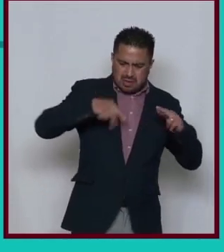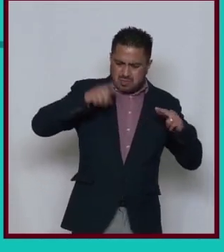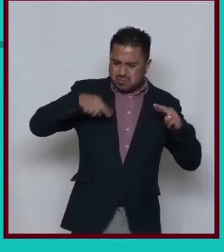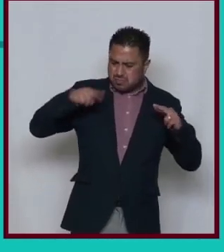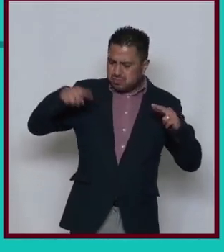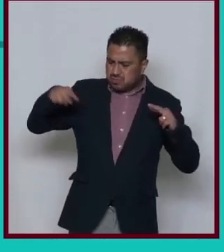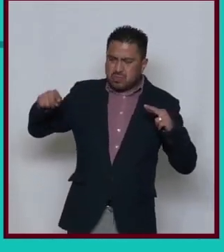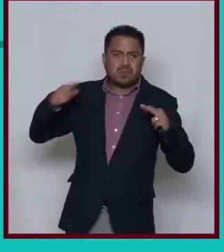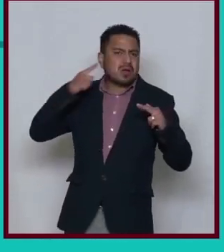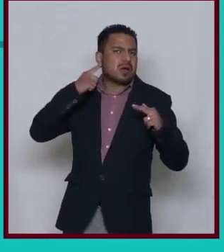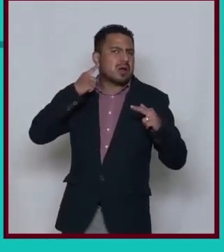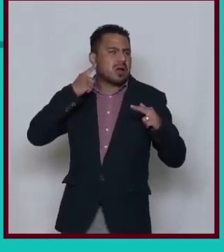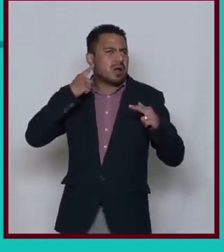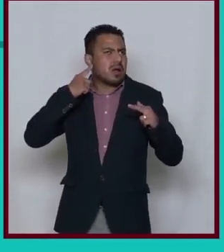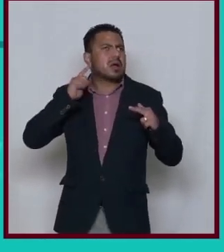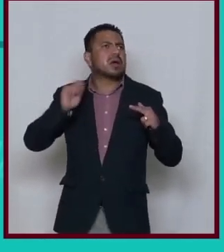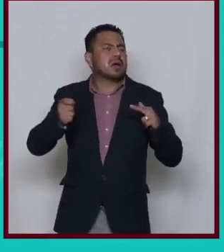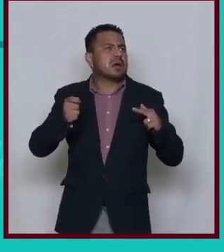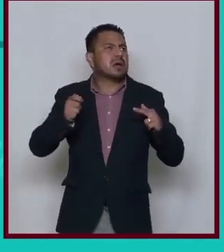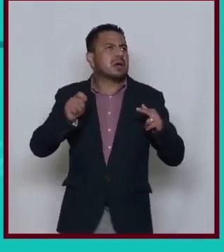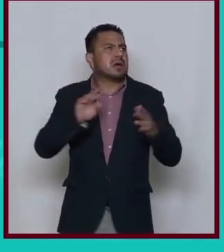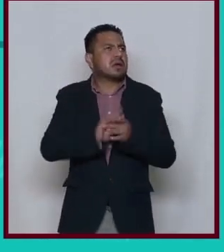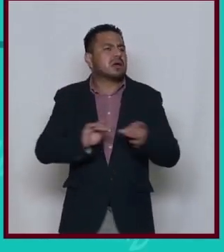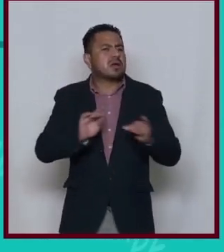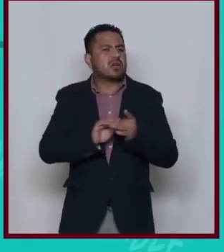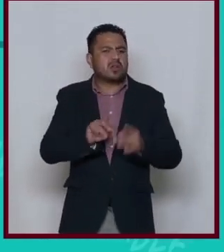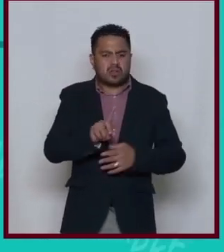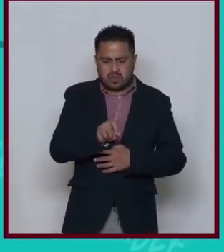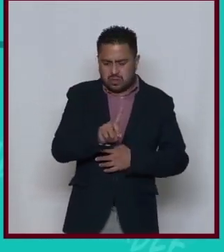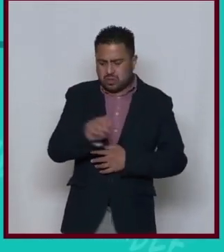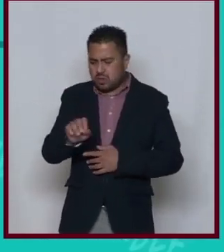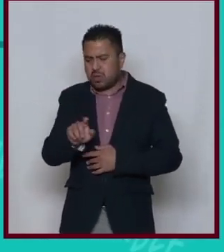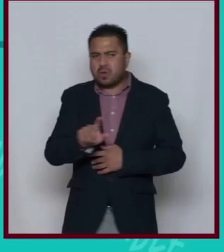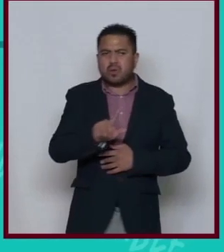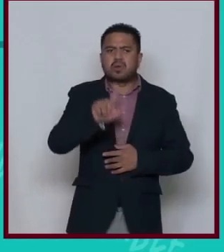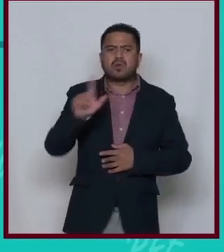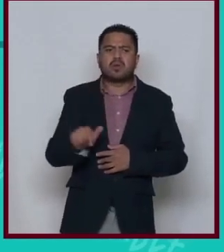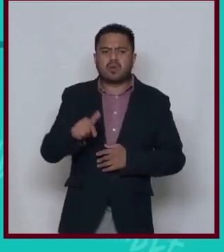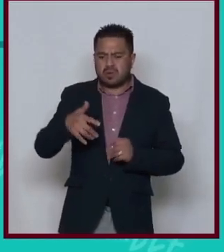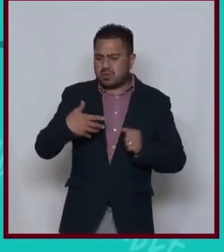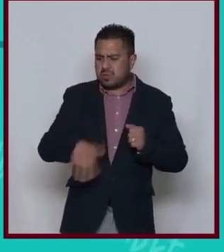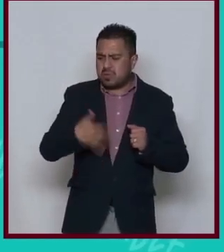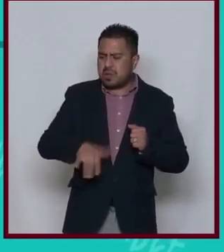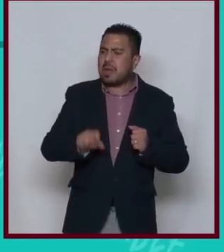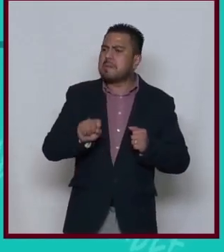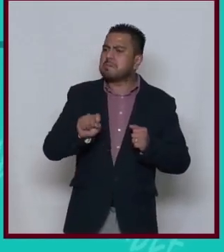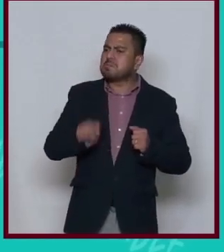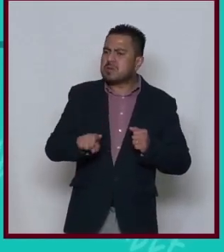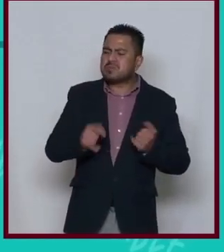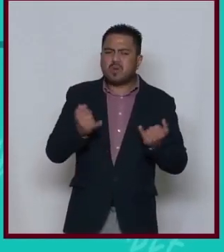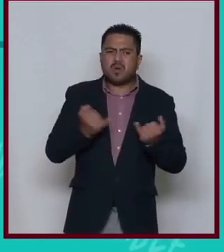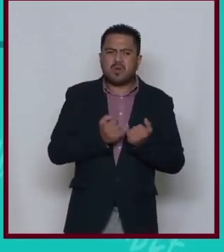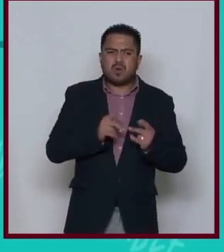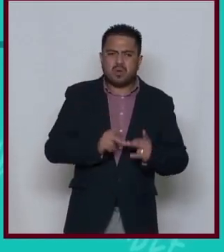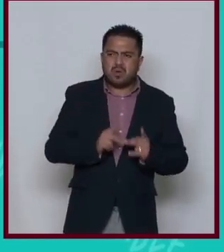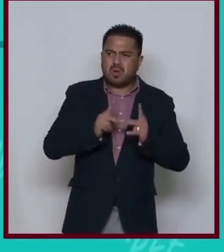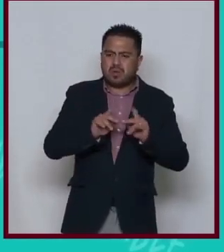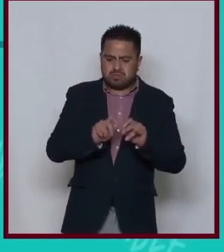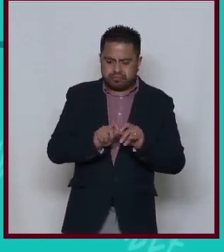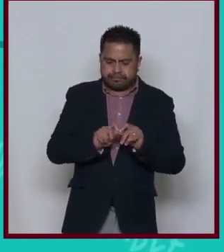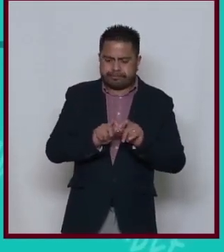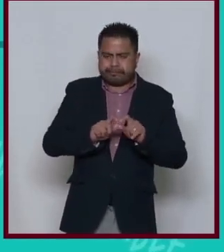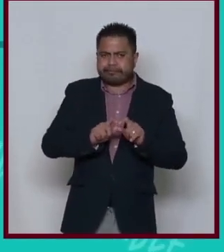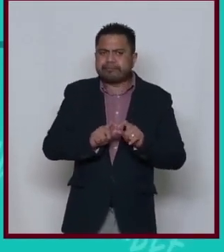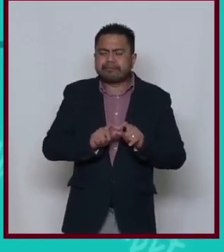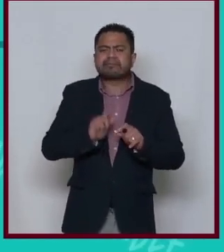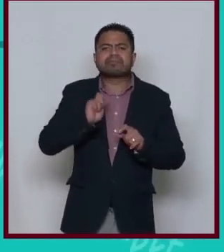se producía un sonido, digamos, do. Luego, si tocaba una cuerda con las mismas características de grosor y de